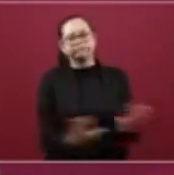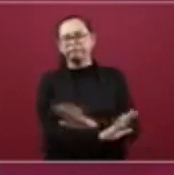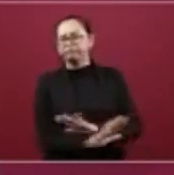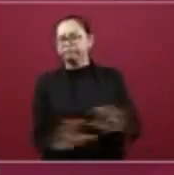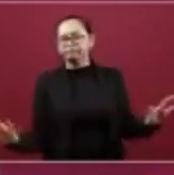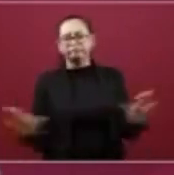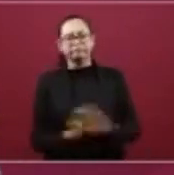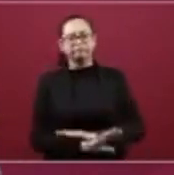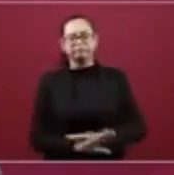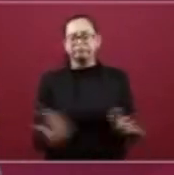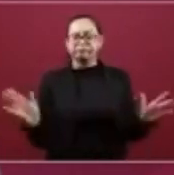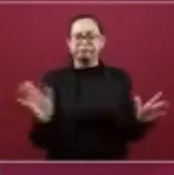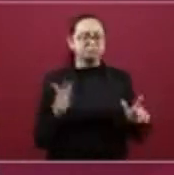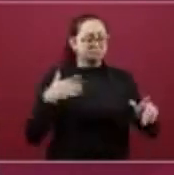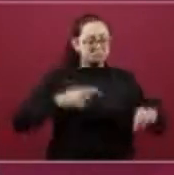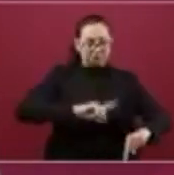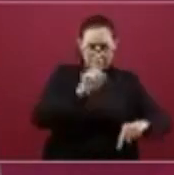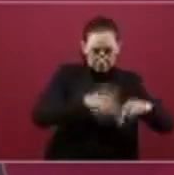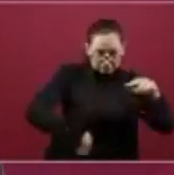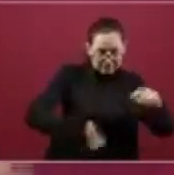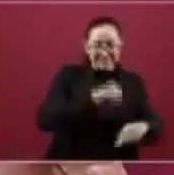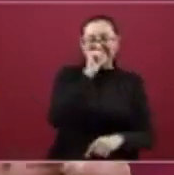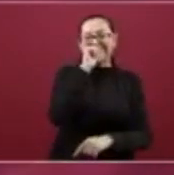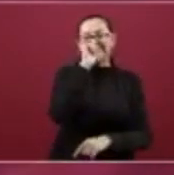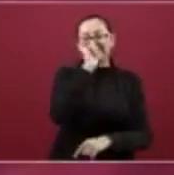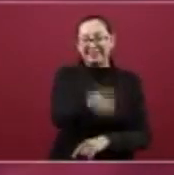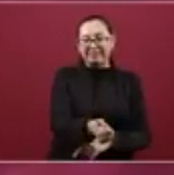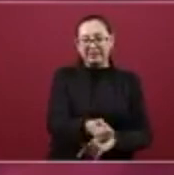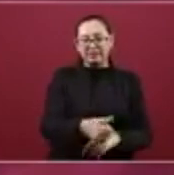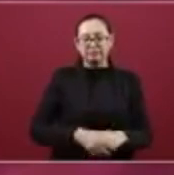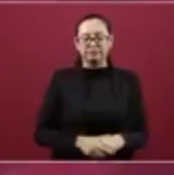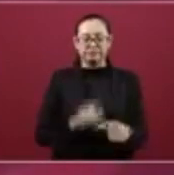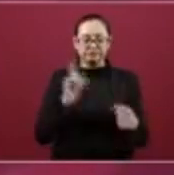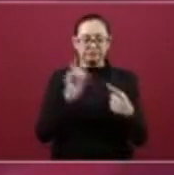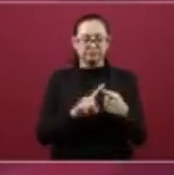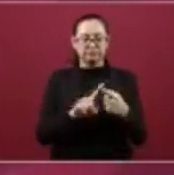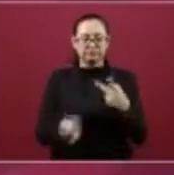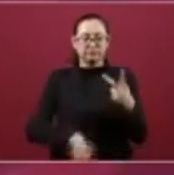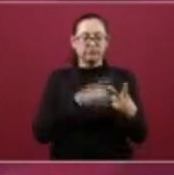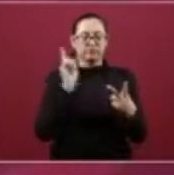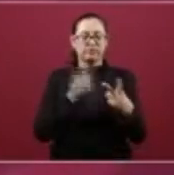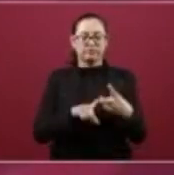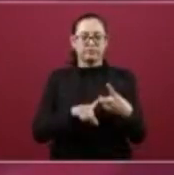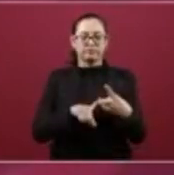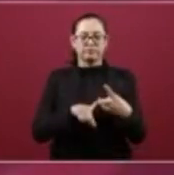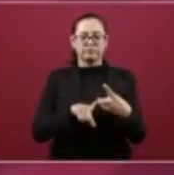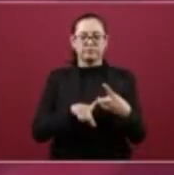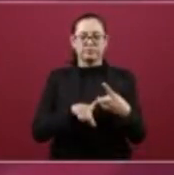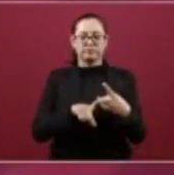Repito, no se revocan concesiones, número uno. Número dos,